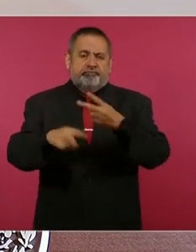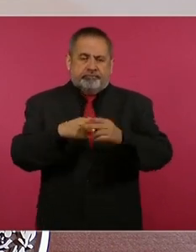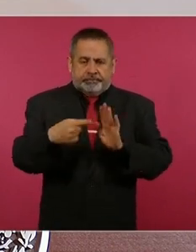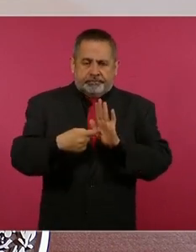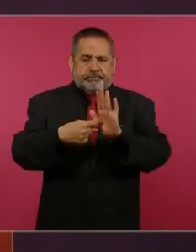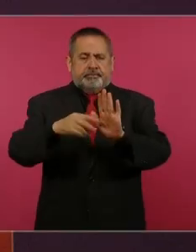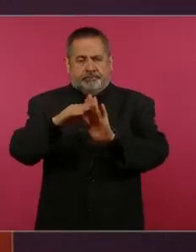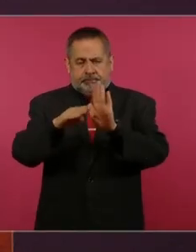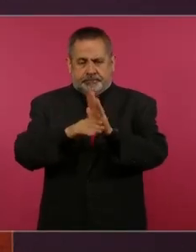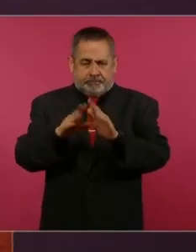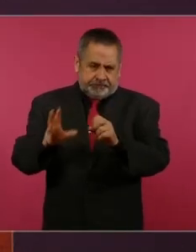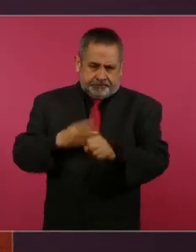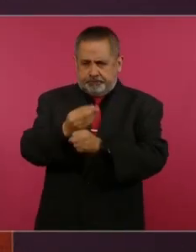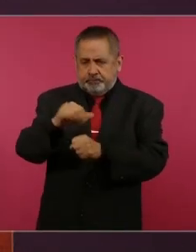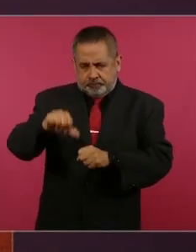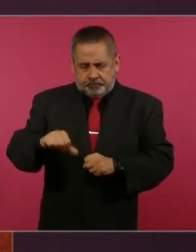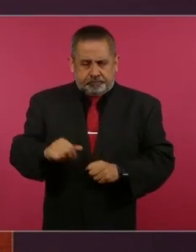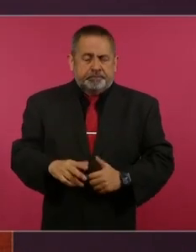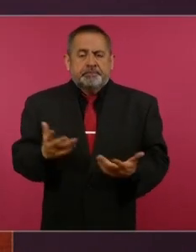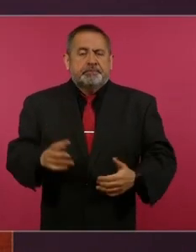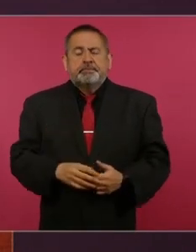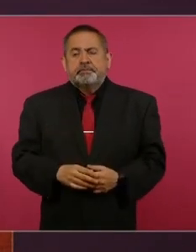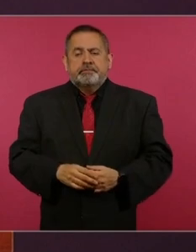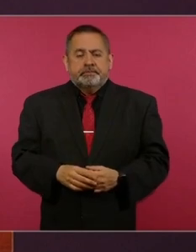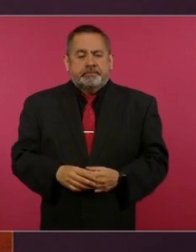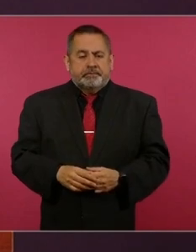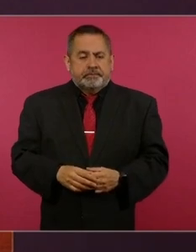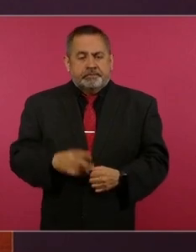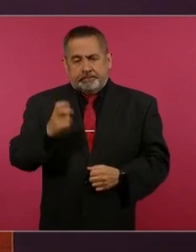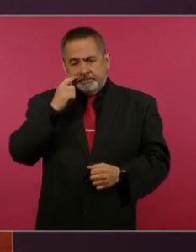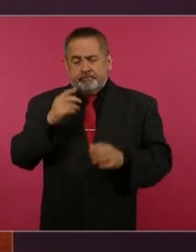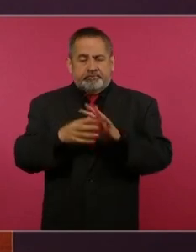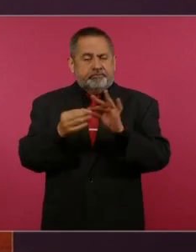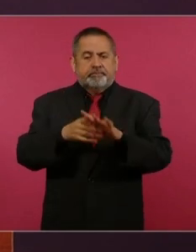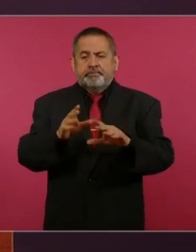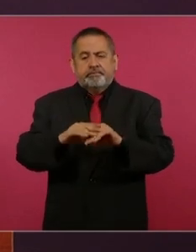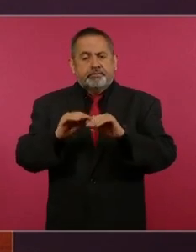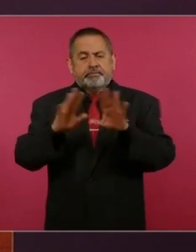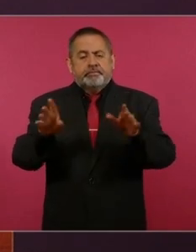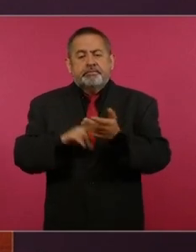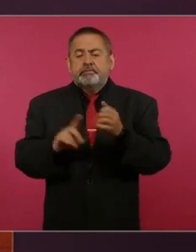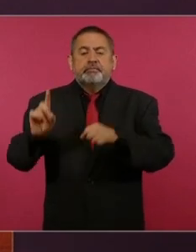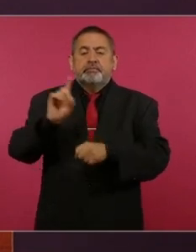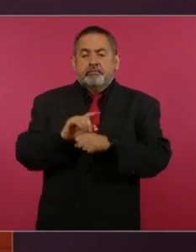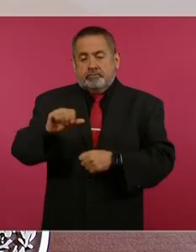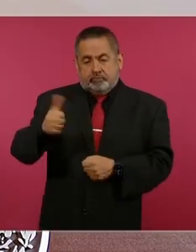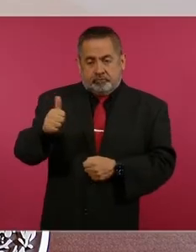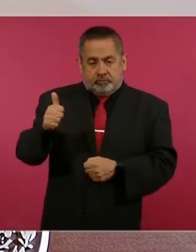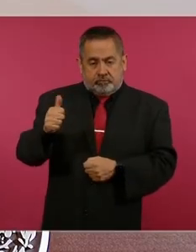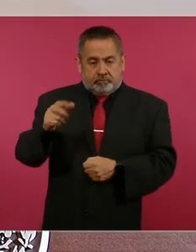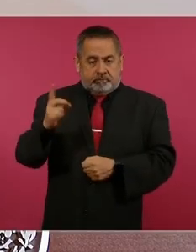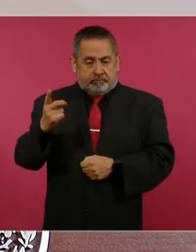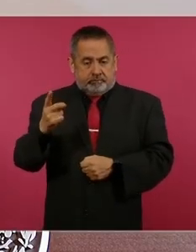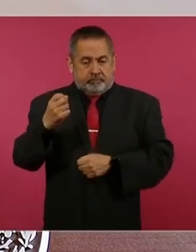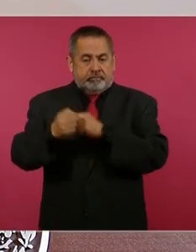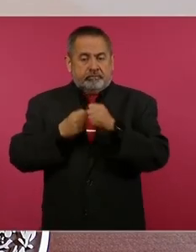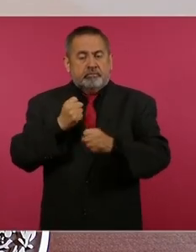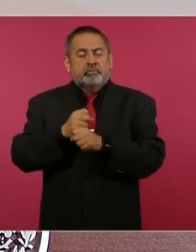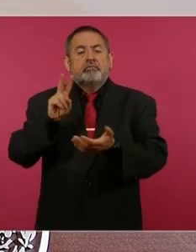a reforzar el día de hoy. Pero para esto, mencionar a ustedes que el 11 de diciembre